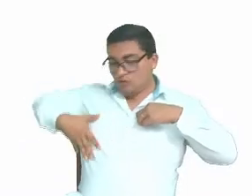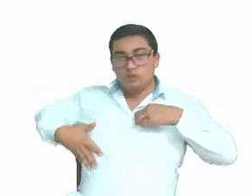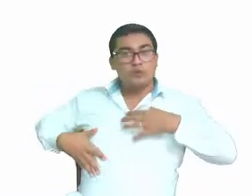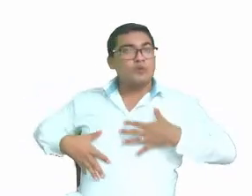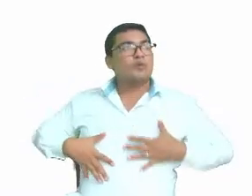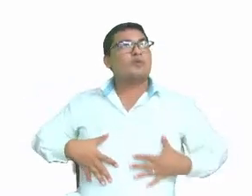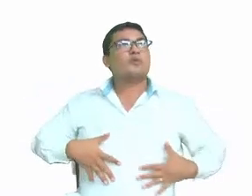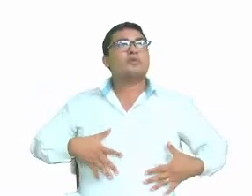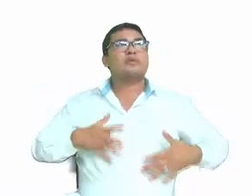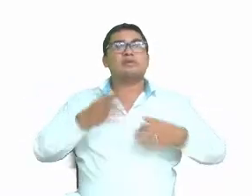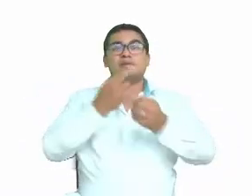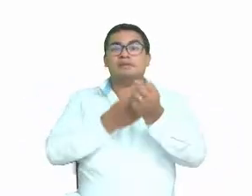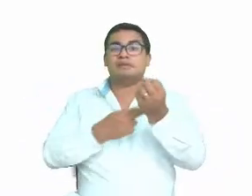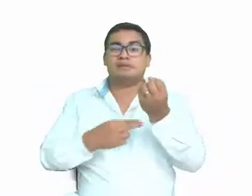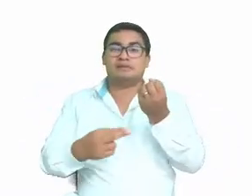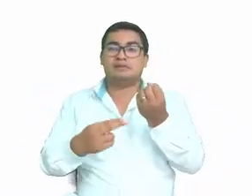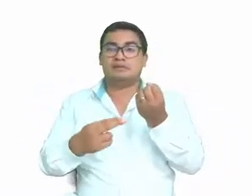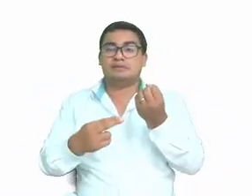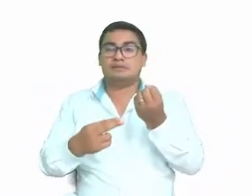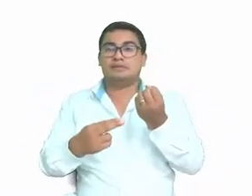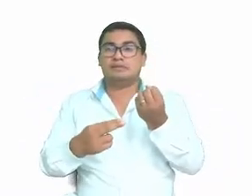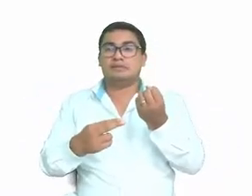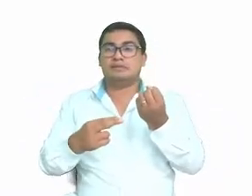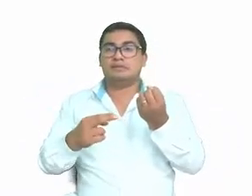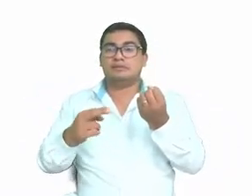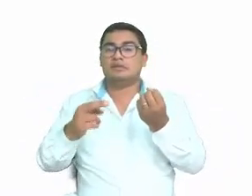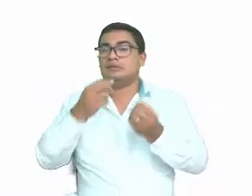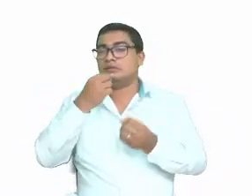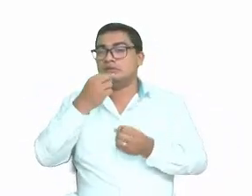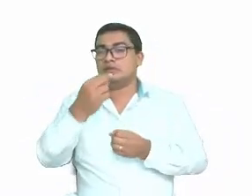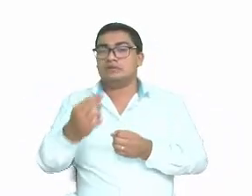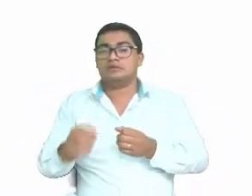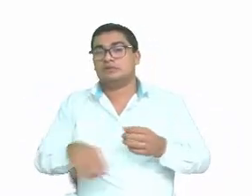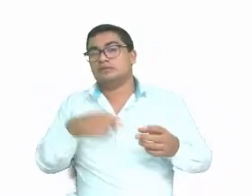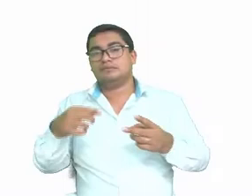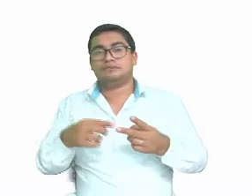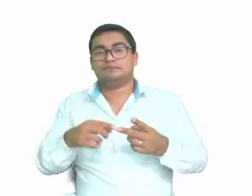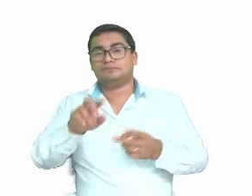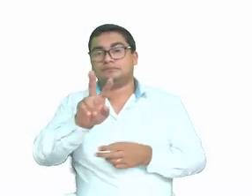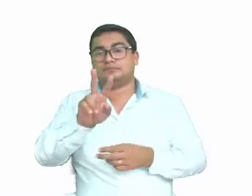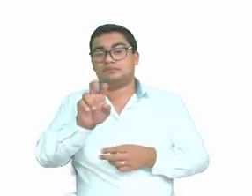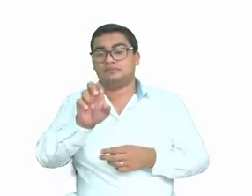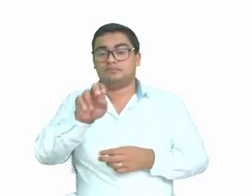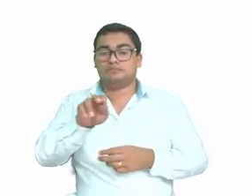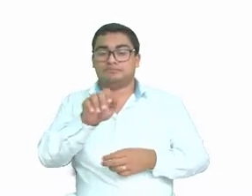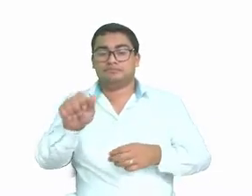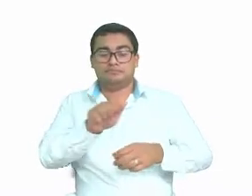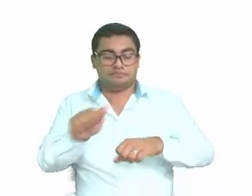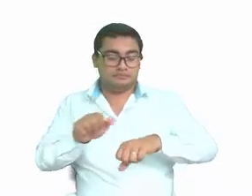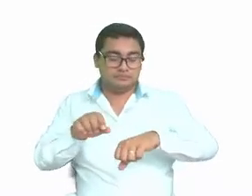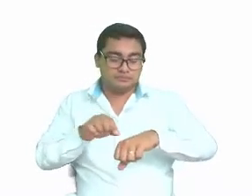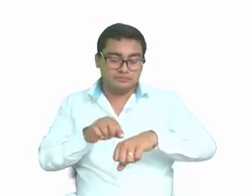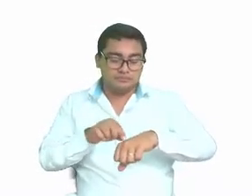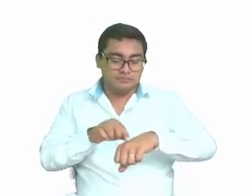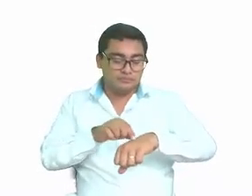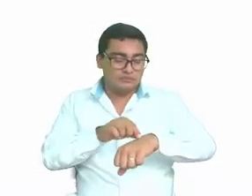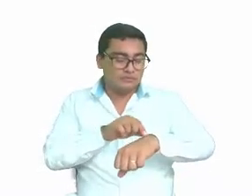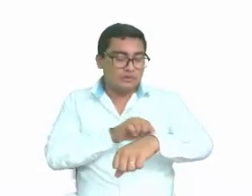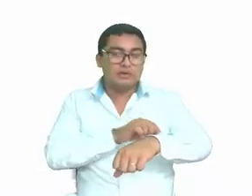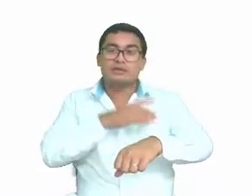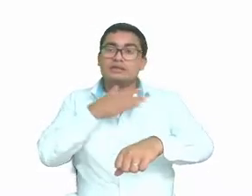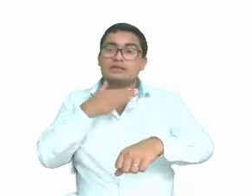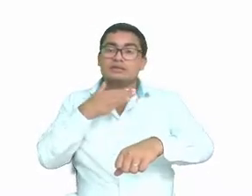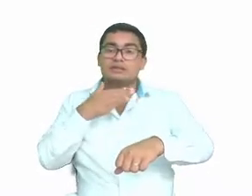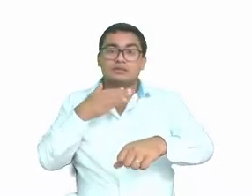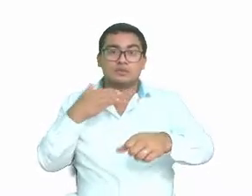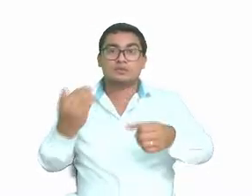Y el objetivo principal de las venas es recoger toda la sangre que trae con sus desechos,